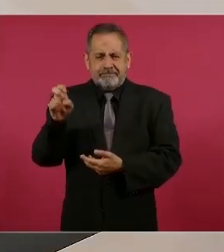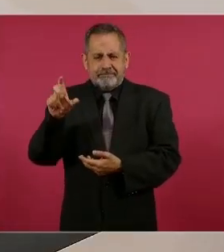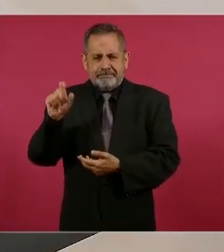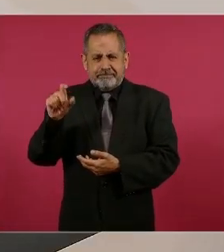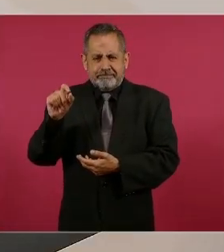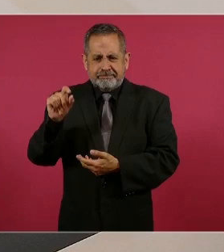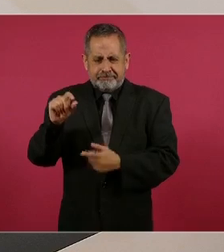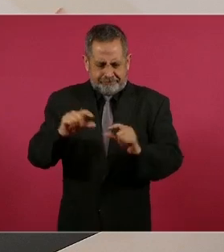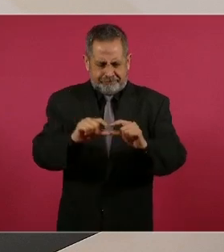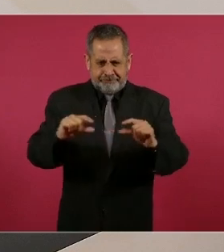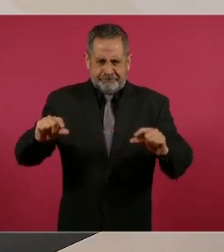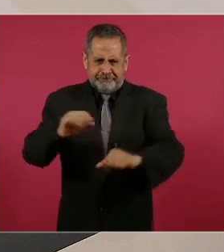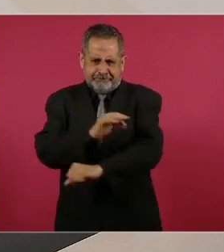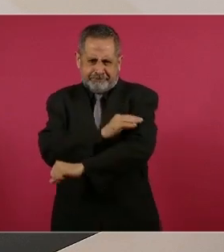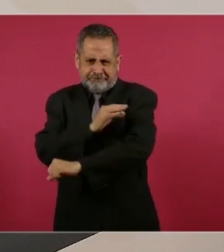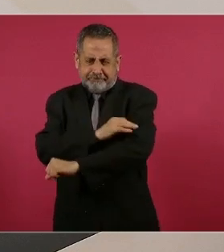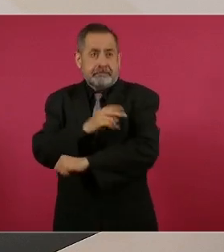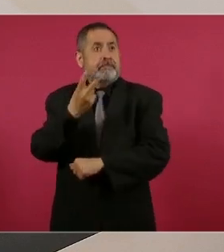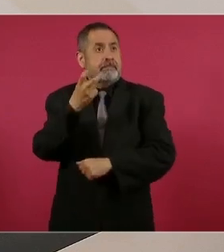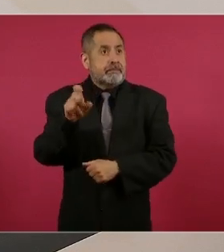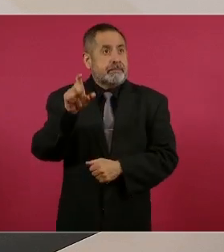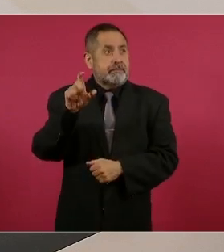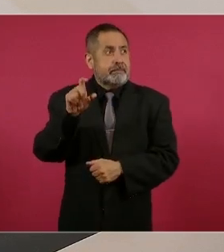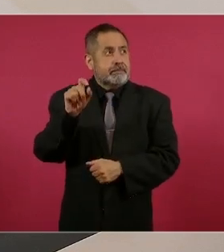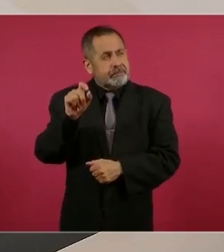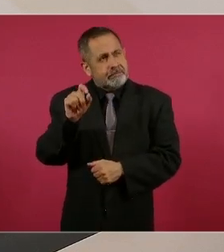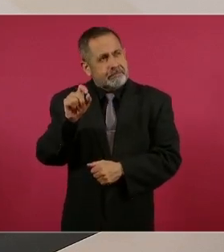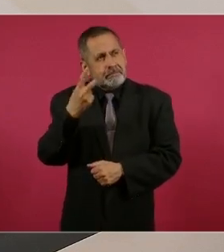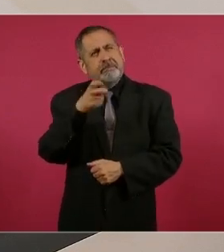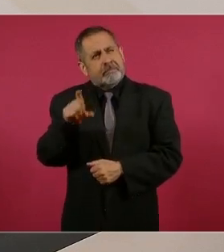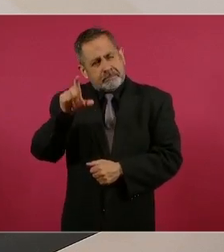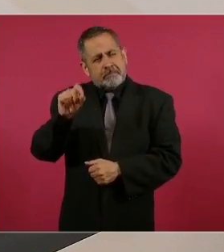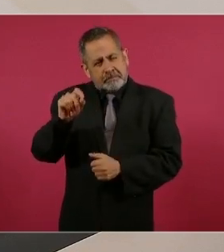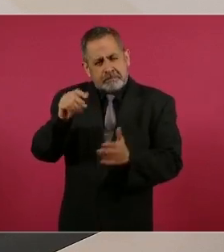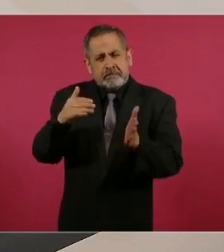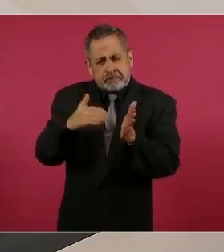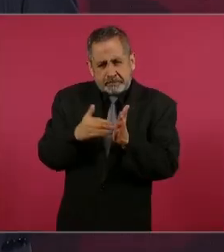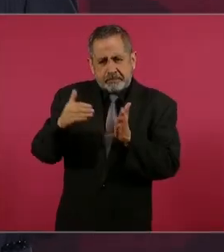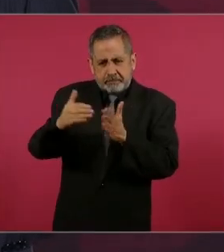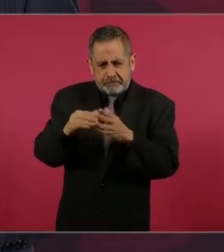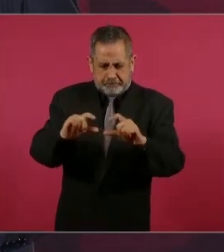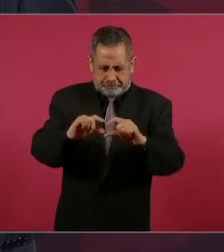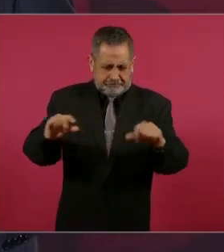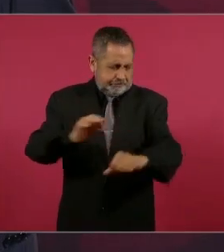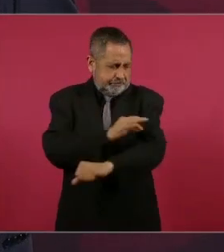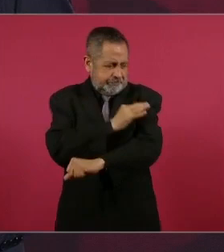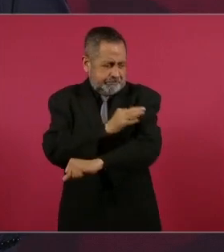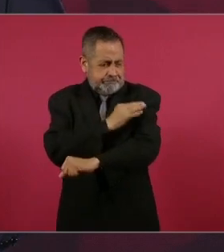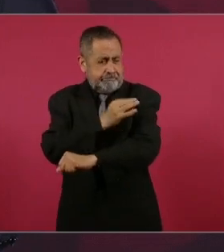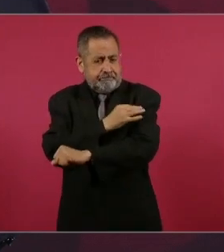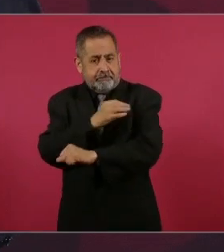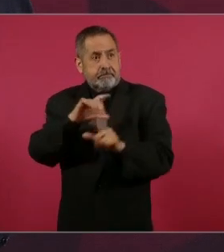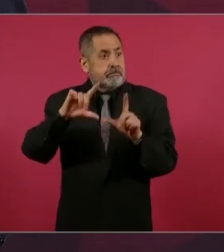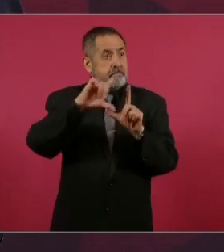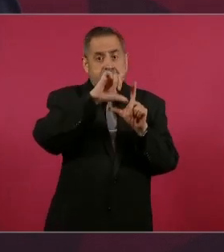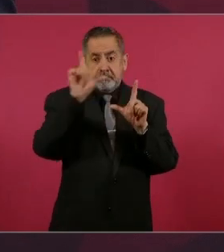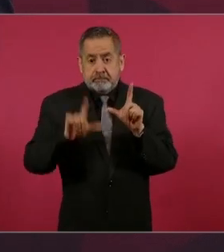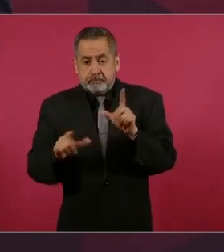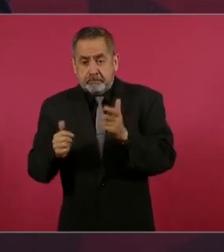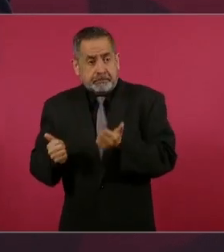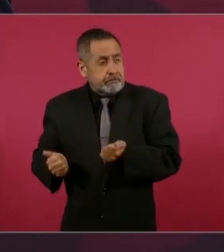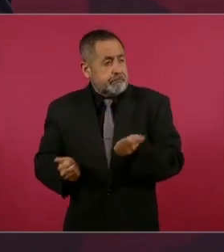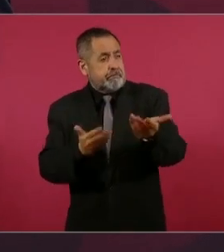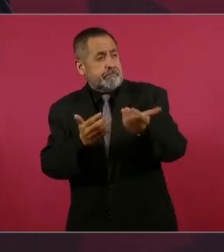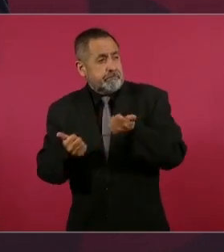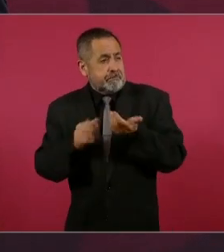220 dosis, 200 millones, 220 millones de dosis de vacunas por